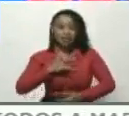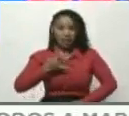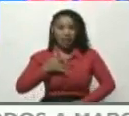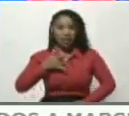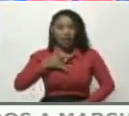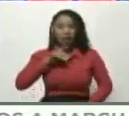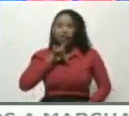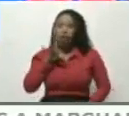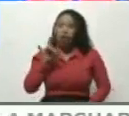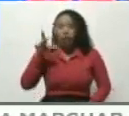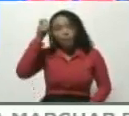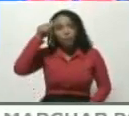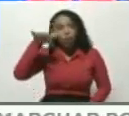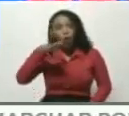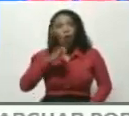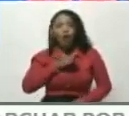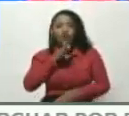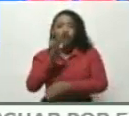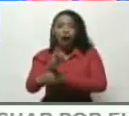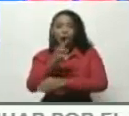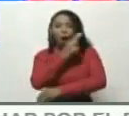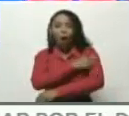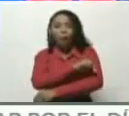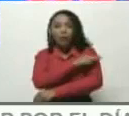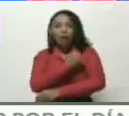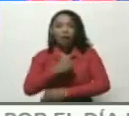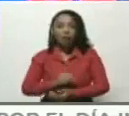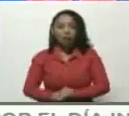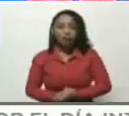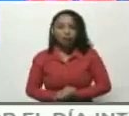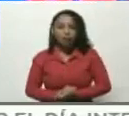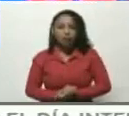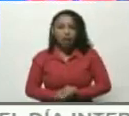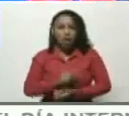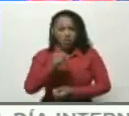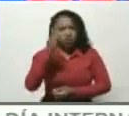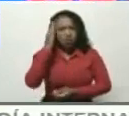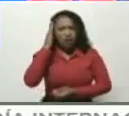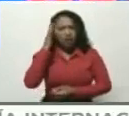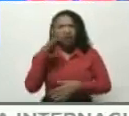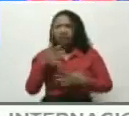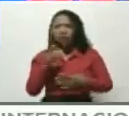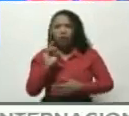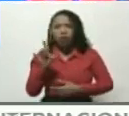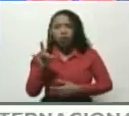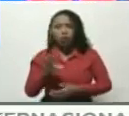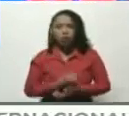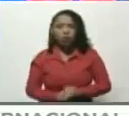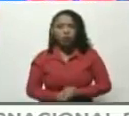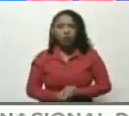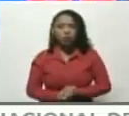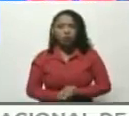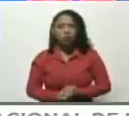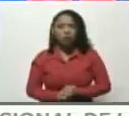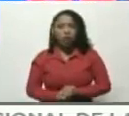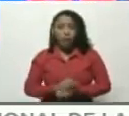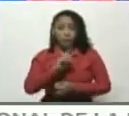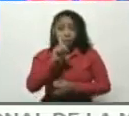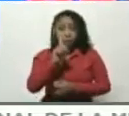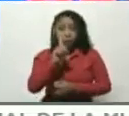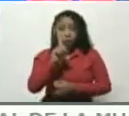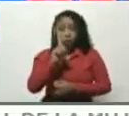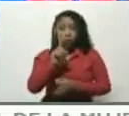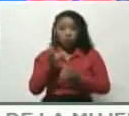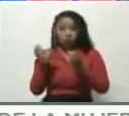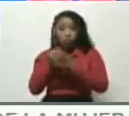pueblo cuando va a un hospital. ¿Y tú sabes qué da dolor? Que por un lado le piden a